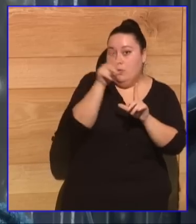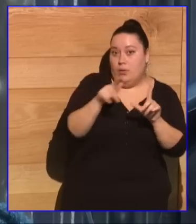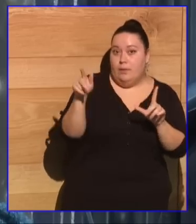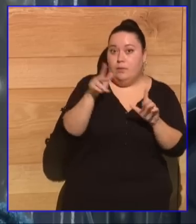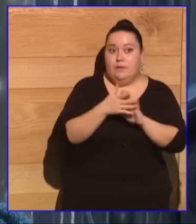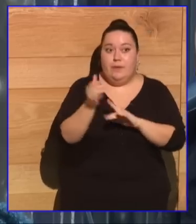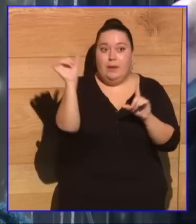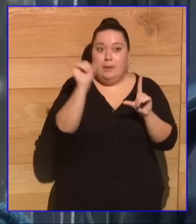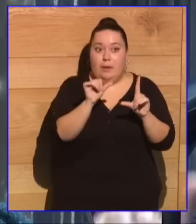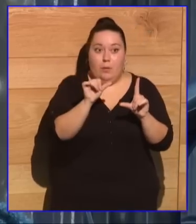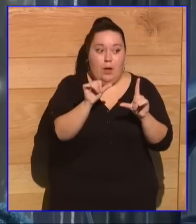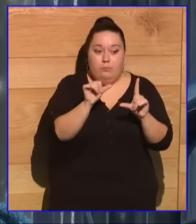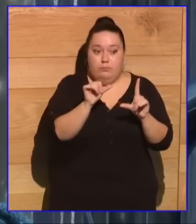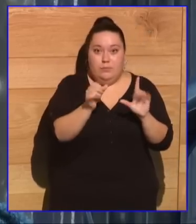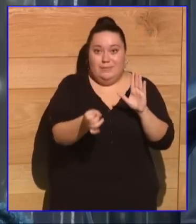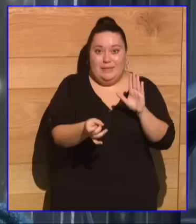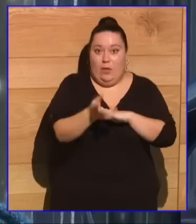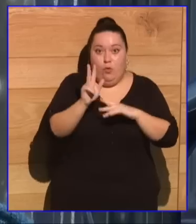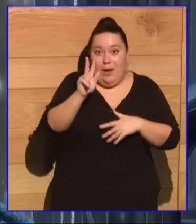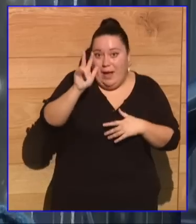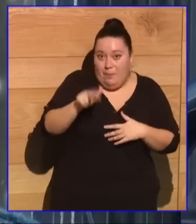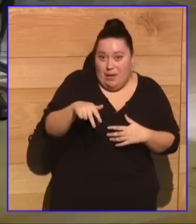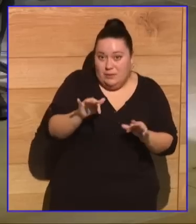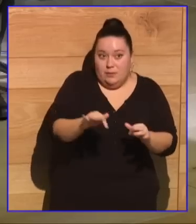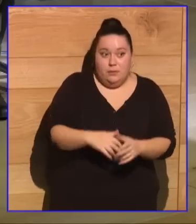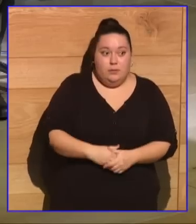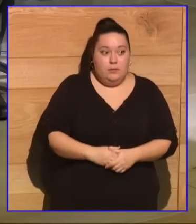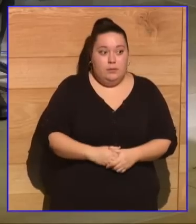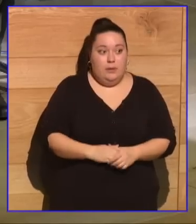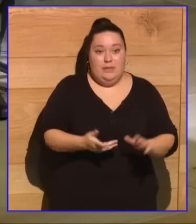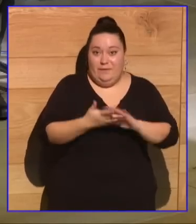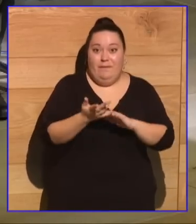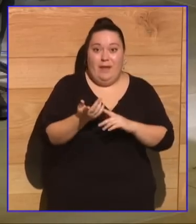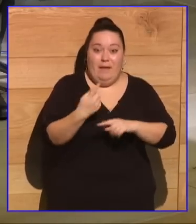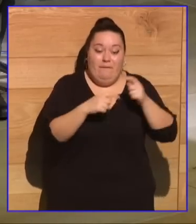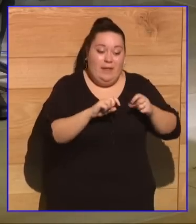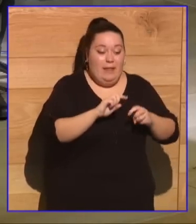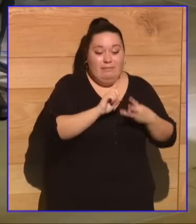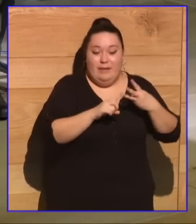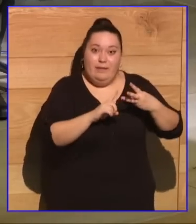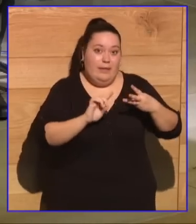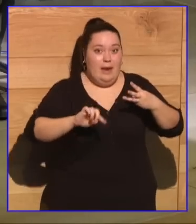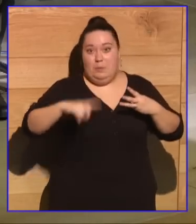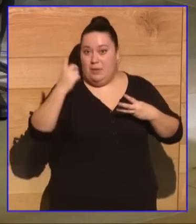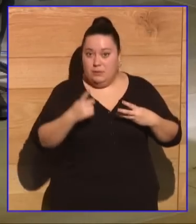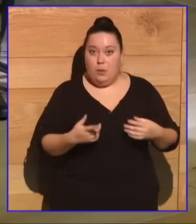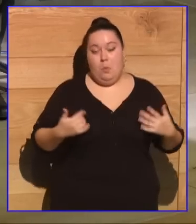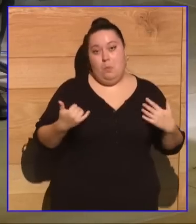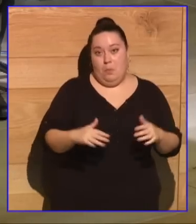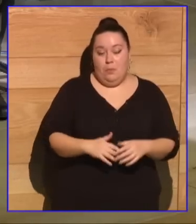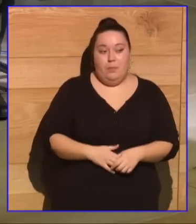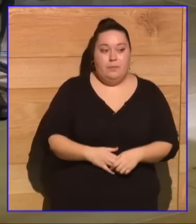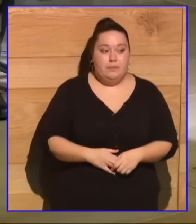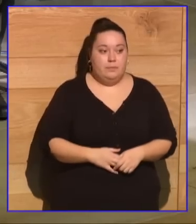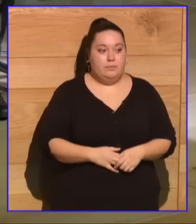esta peli no debería haber existido nunca. No, nunca. Esperaros que va a ser la tercera más taquillera de la temporada, decía Alan Parker. Esperaros. Ya veréis